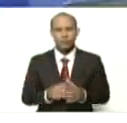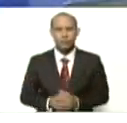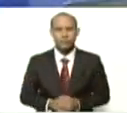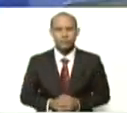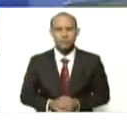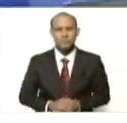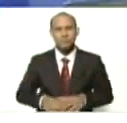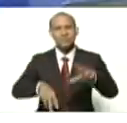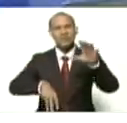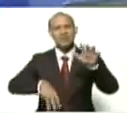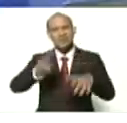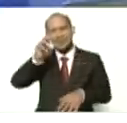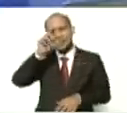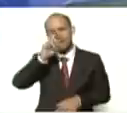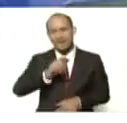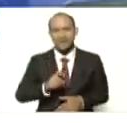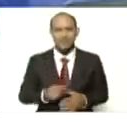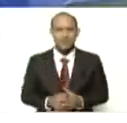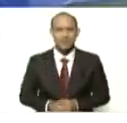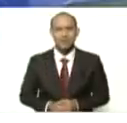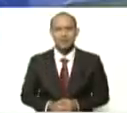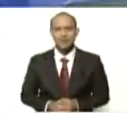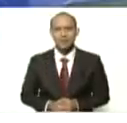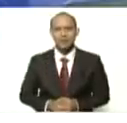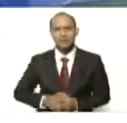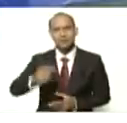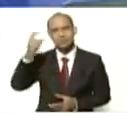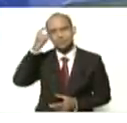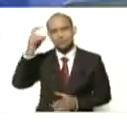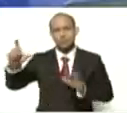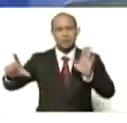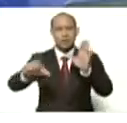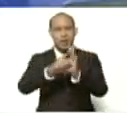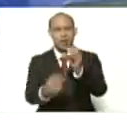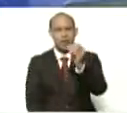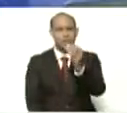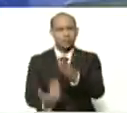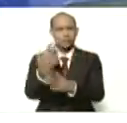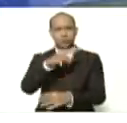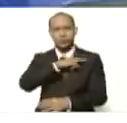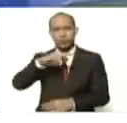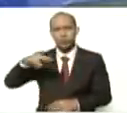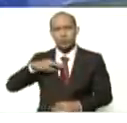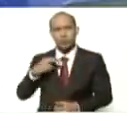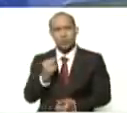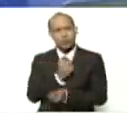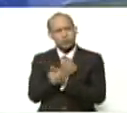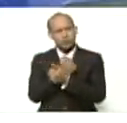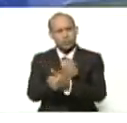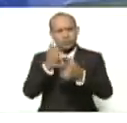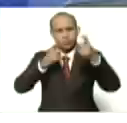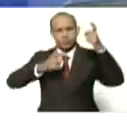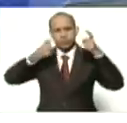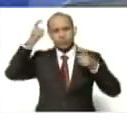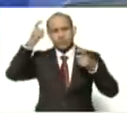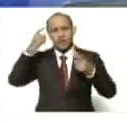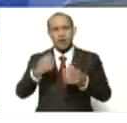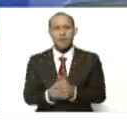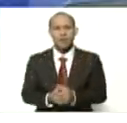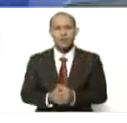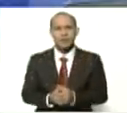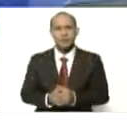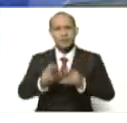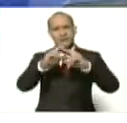13 años de aquella ley habilitante de los tomados comandante hugo chávez en que se eliminó la